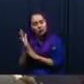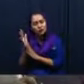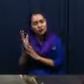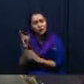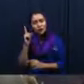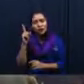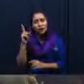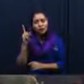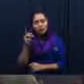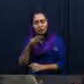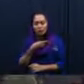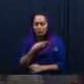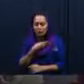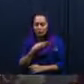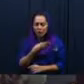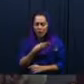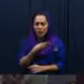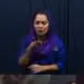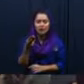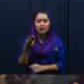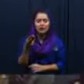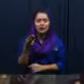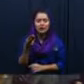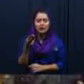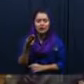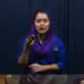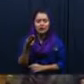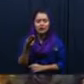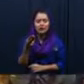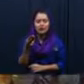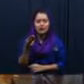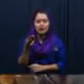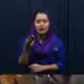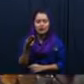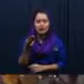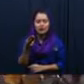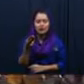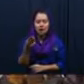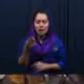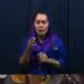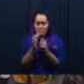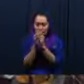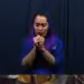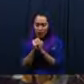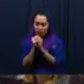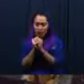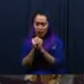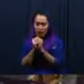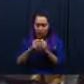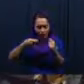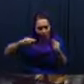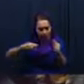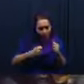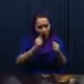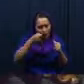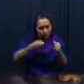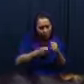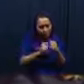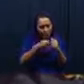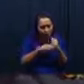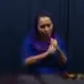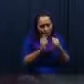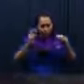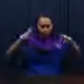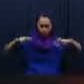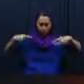ministerios, a cumplir esta función básica, primaria, de remendar, yo lo primero que